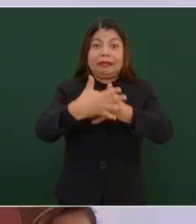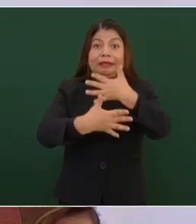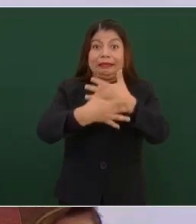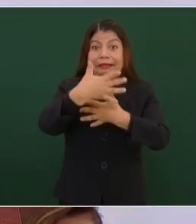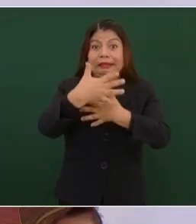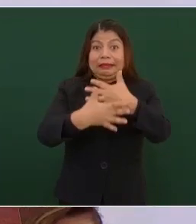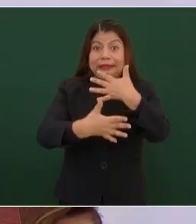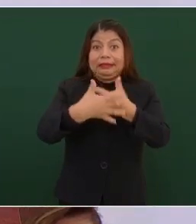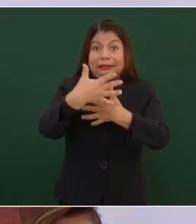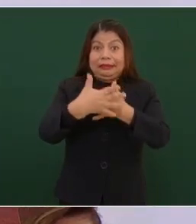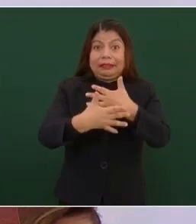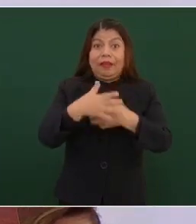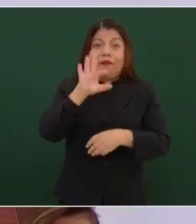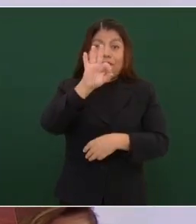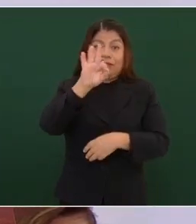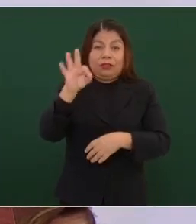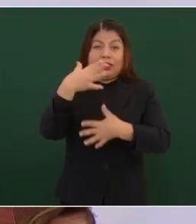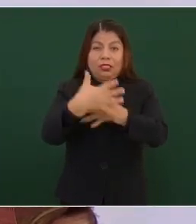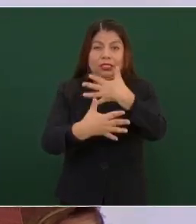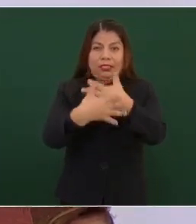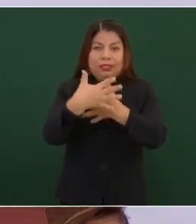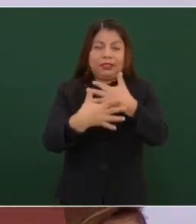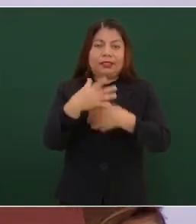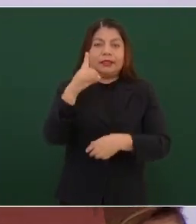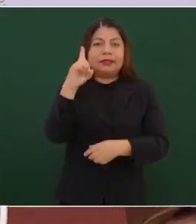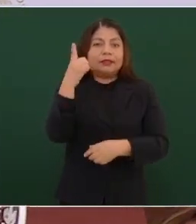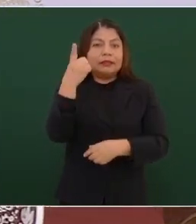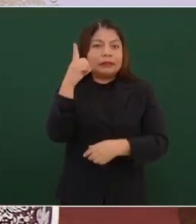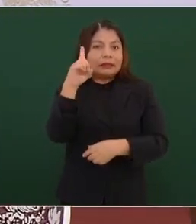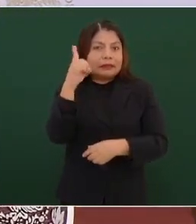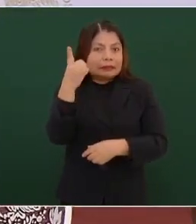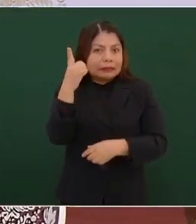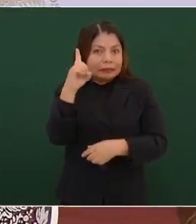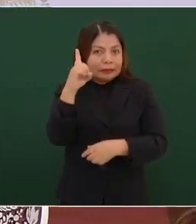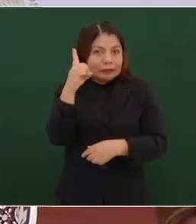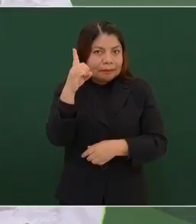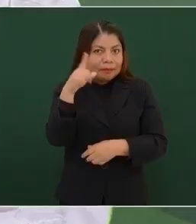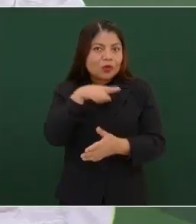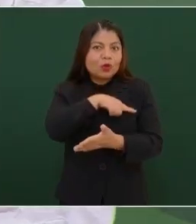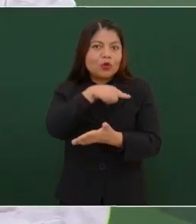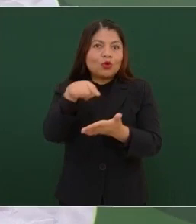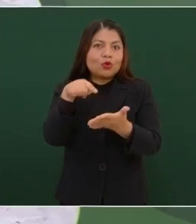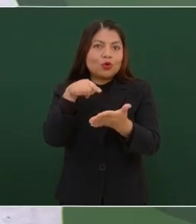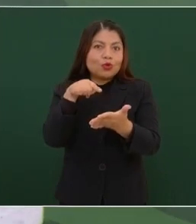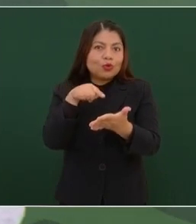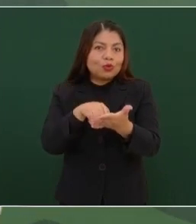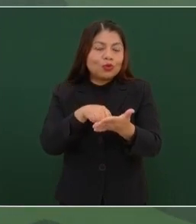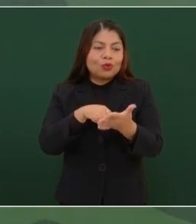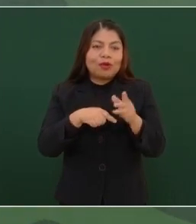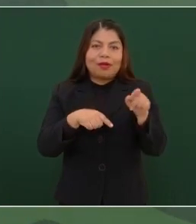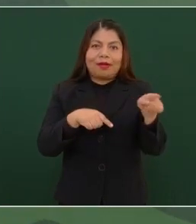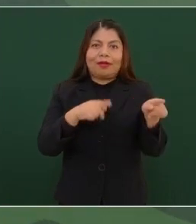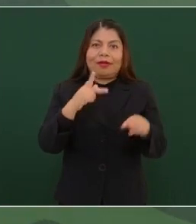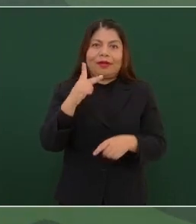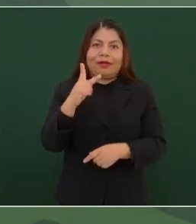inauguramos, 15 de diciembre, de Palenque a Cancún,